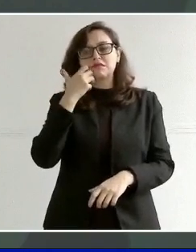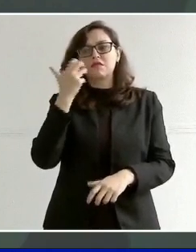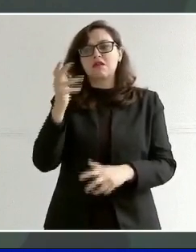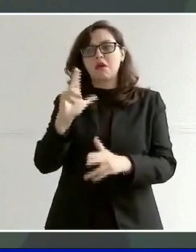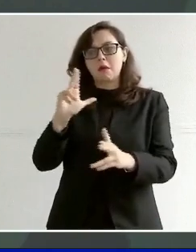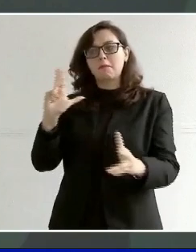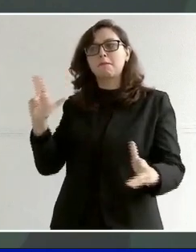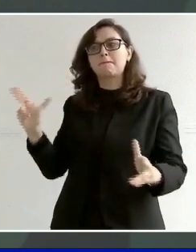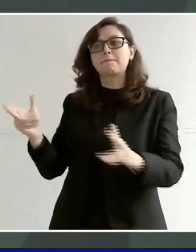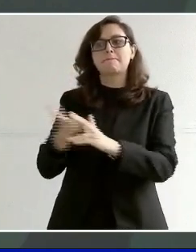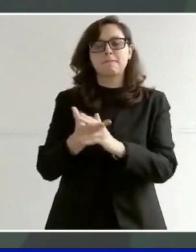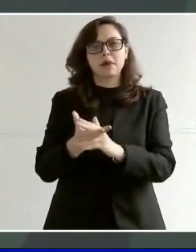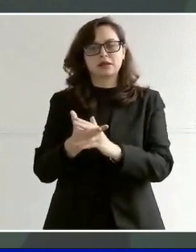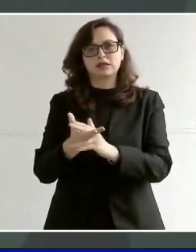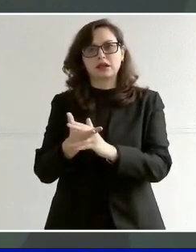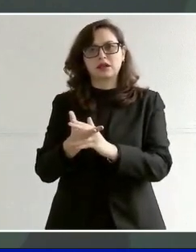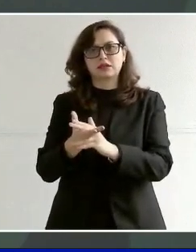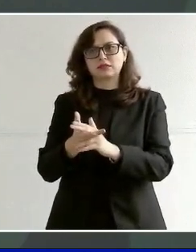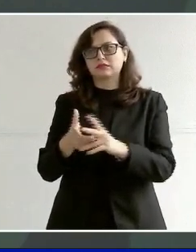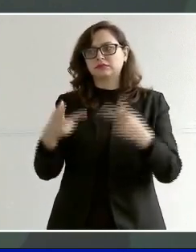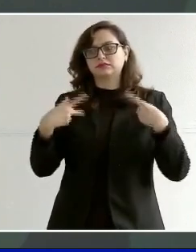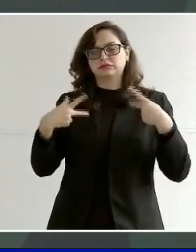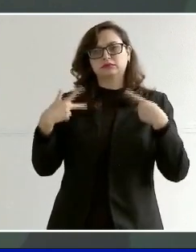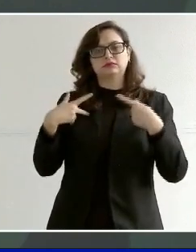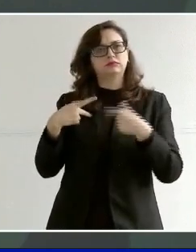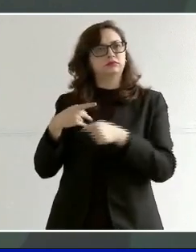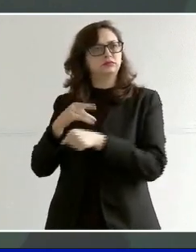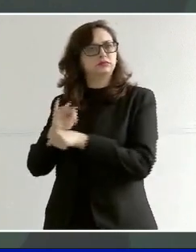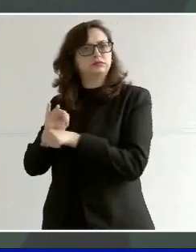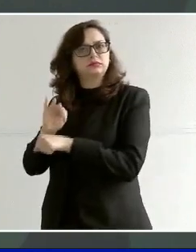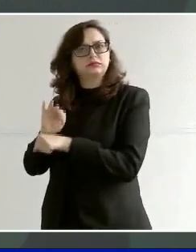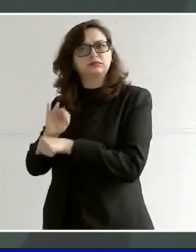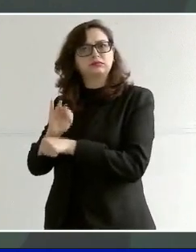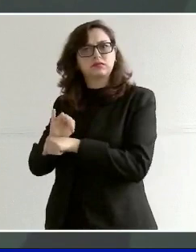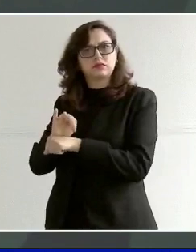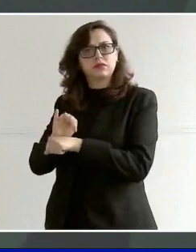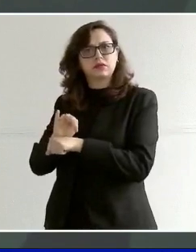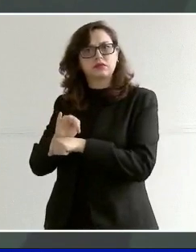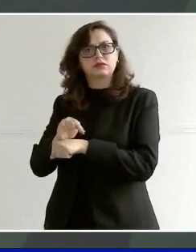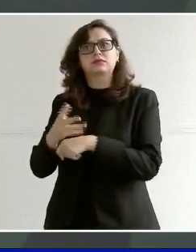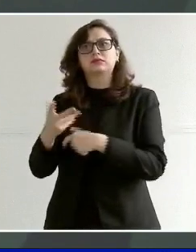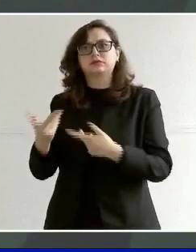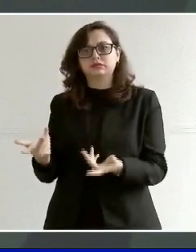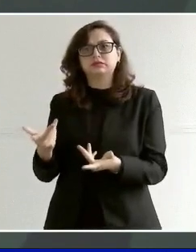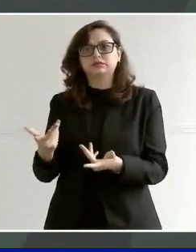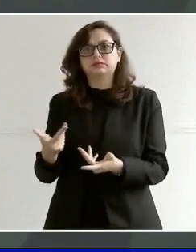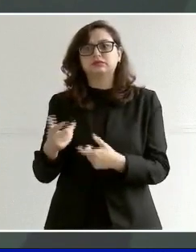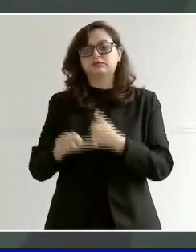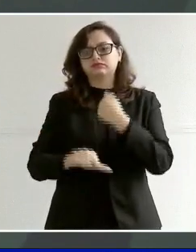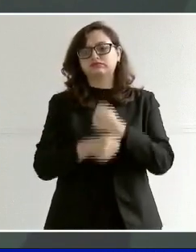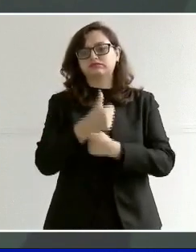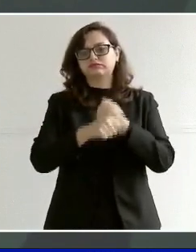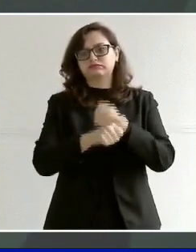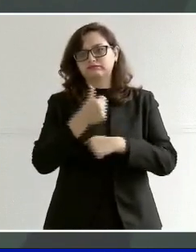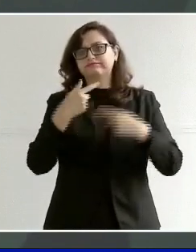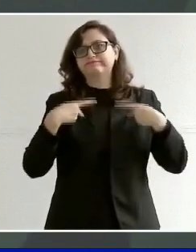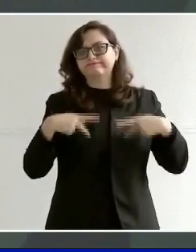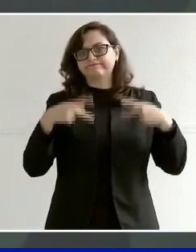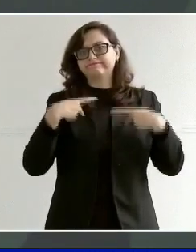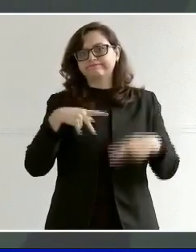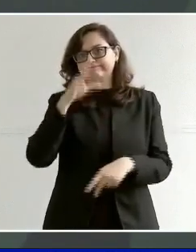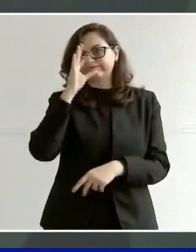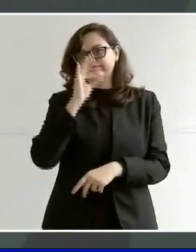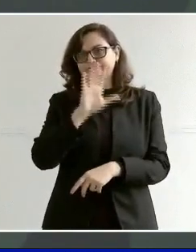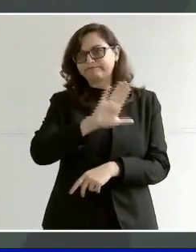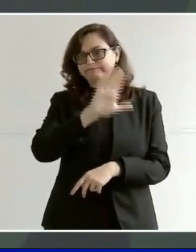el cariño que le tenía, lo protegió. Y así murieron las 11 personas en el